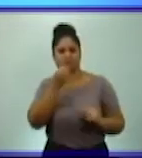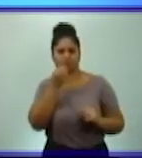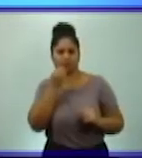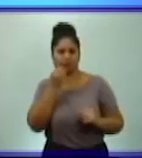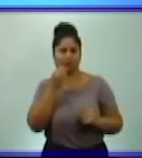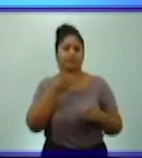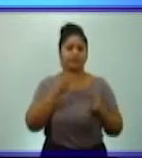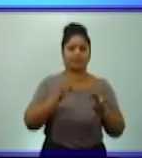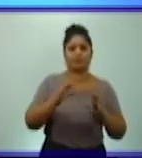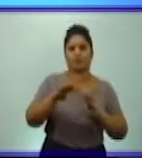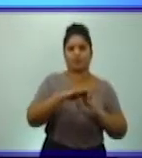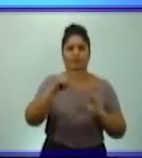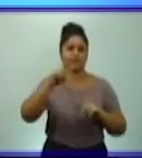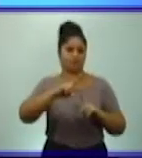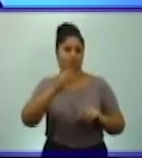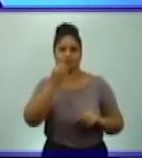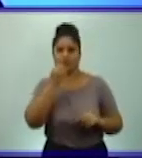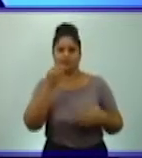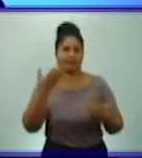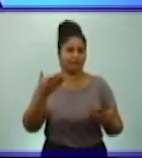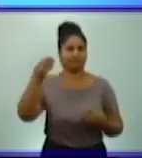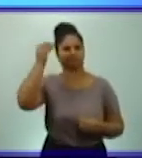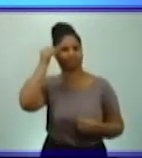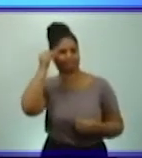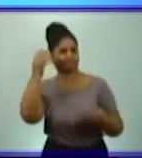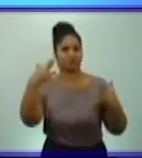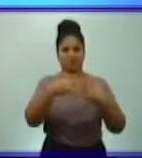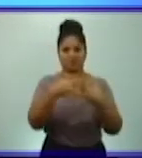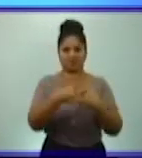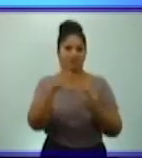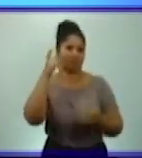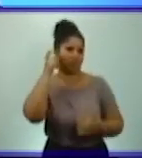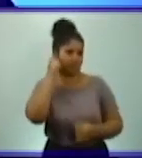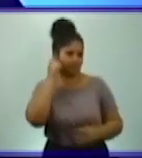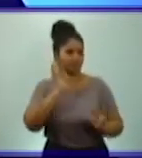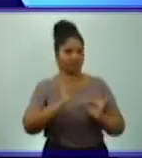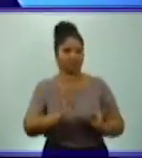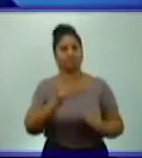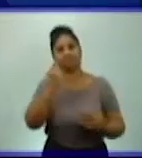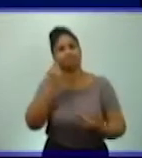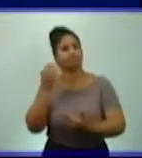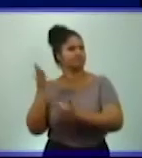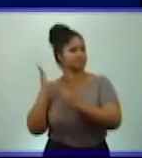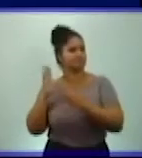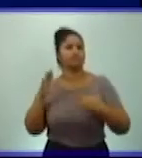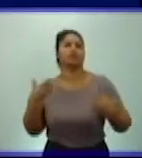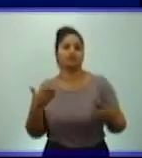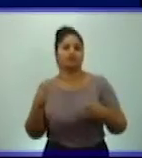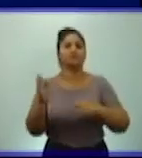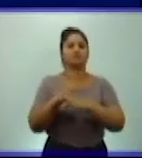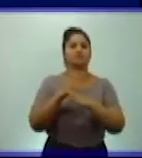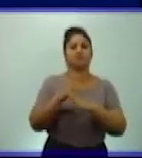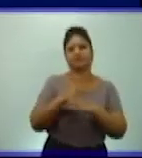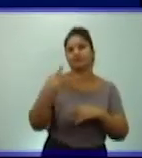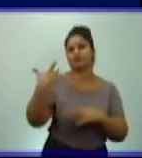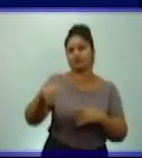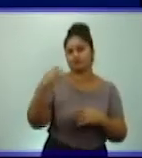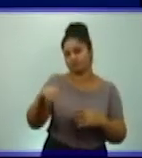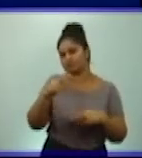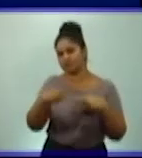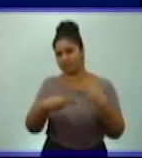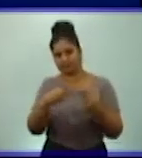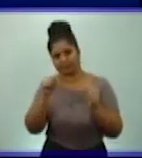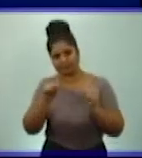nuestra. Yo quiero que ustedes observen en pantalla la guía de observación. La primera pregunta: